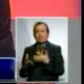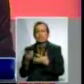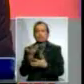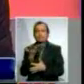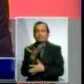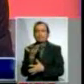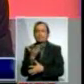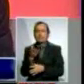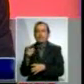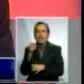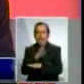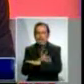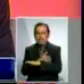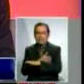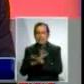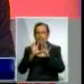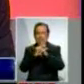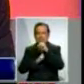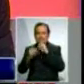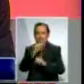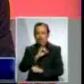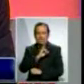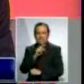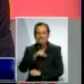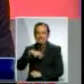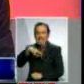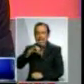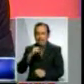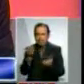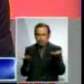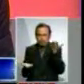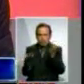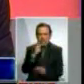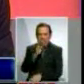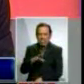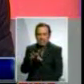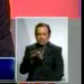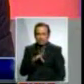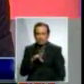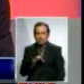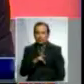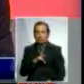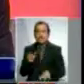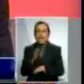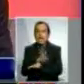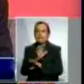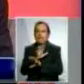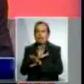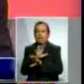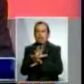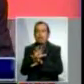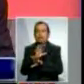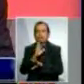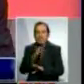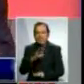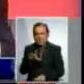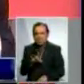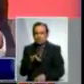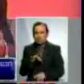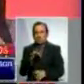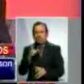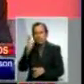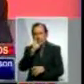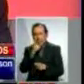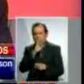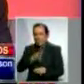durante última década y qué tiene que ver con decisiones que las isapres no tomaron en su momento que buscan